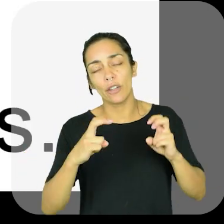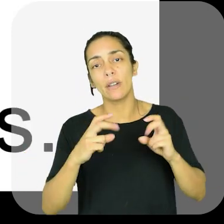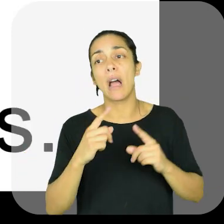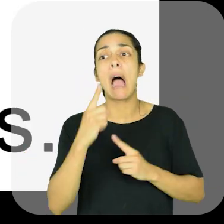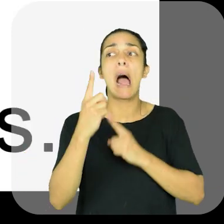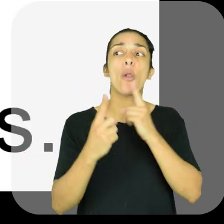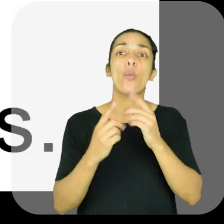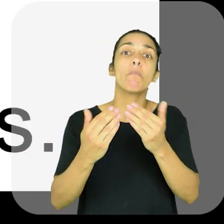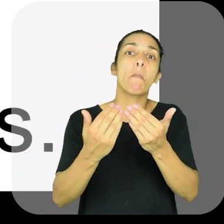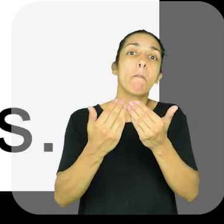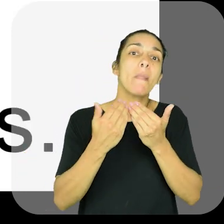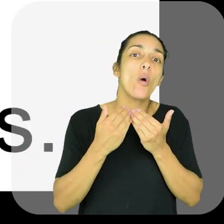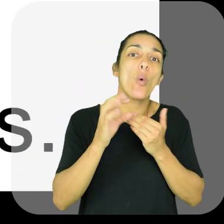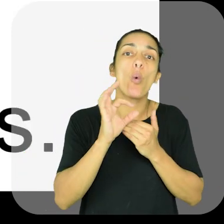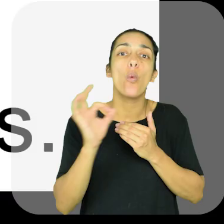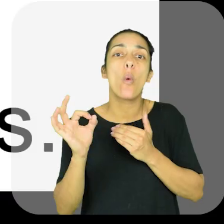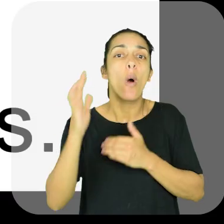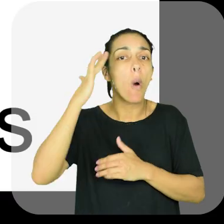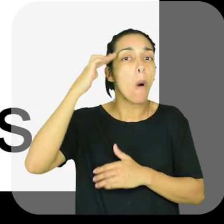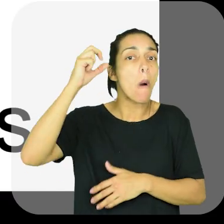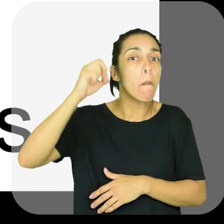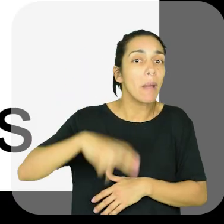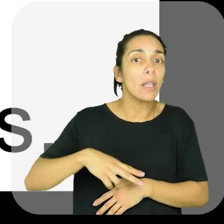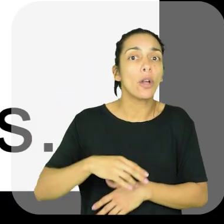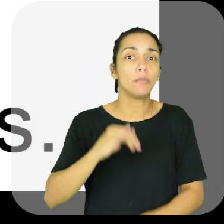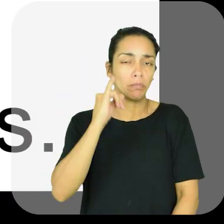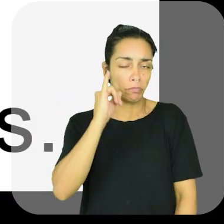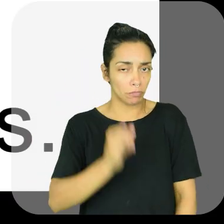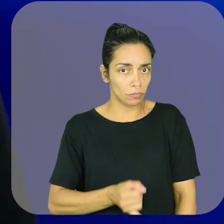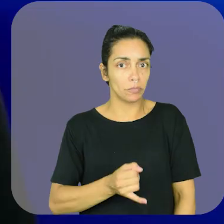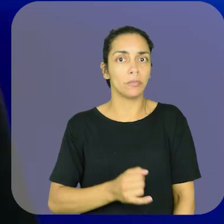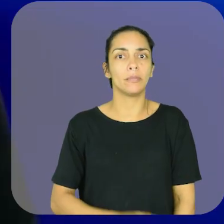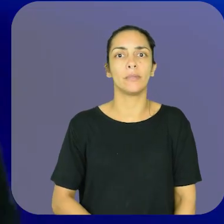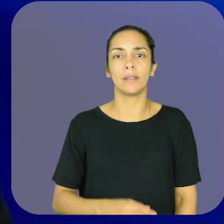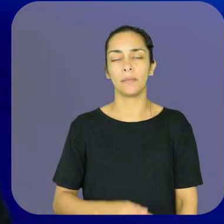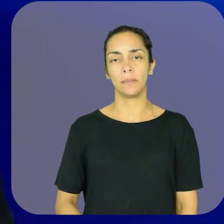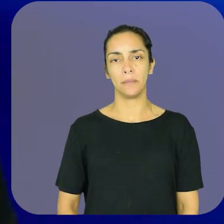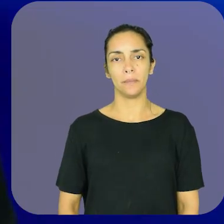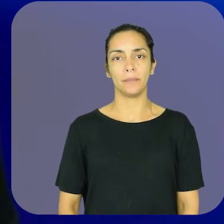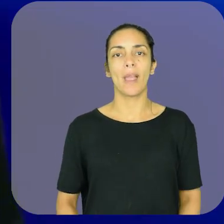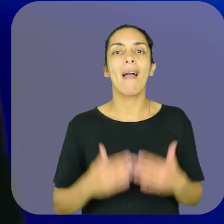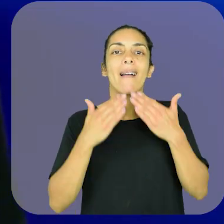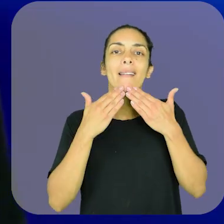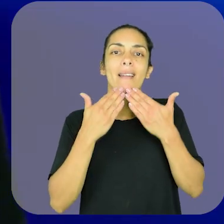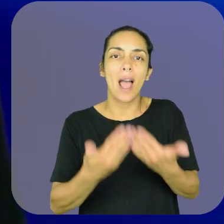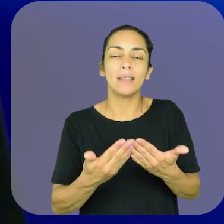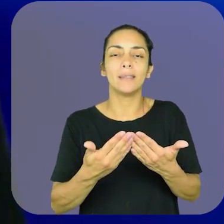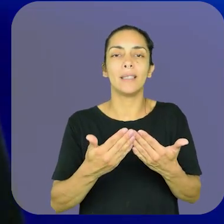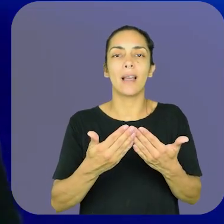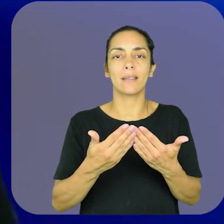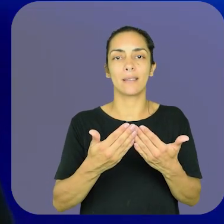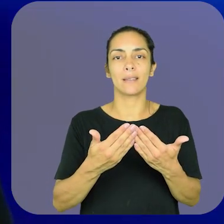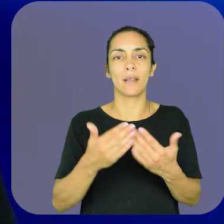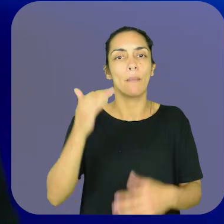alguna pregunta, algún comentario eh, Sí, para poder responderlo. muchas gracias, maestro.